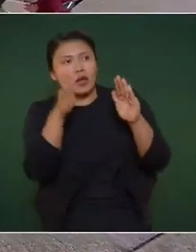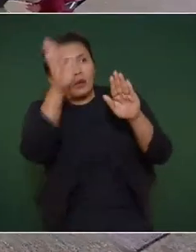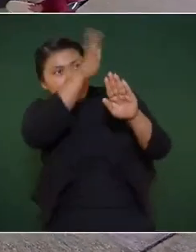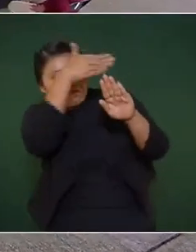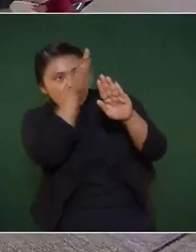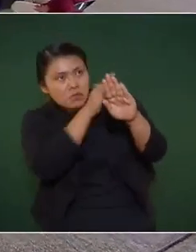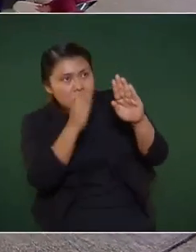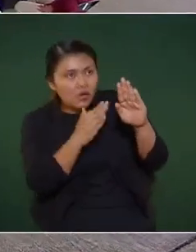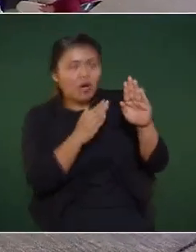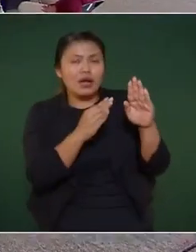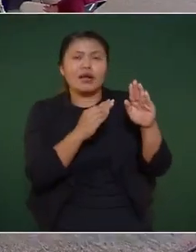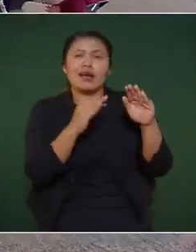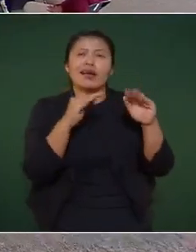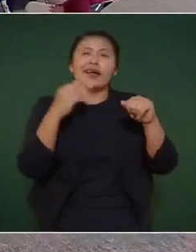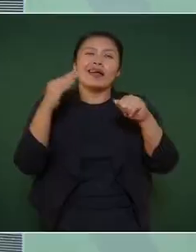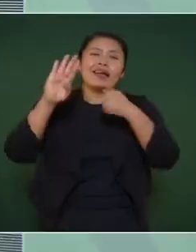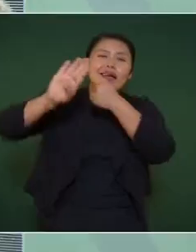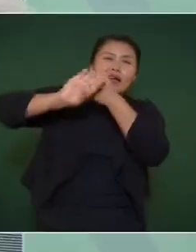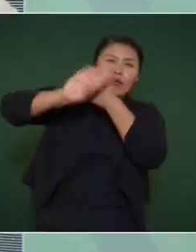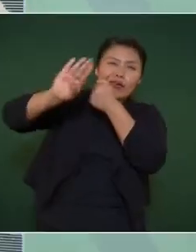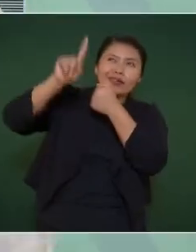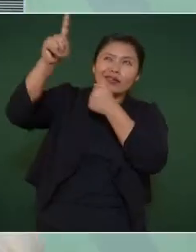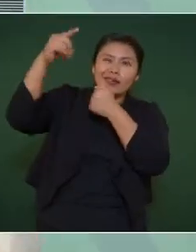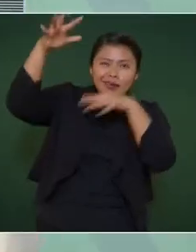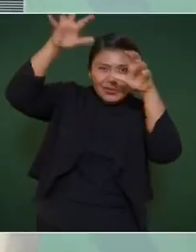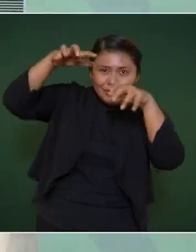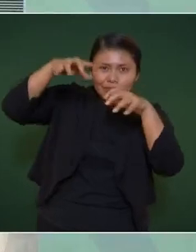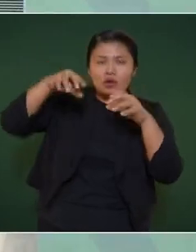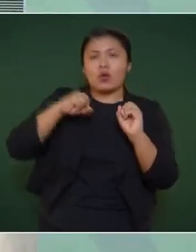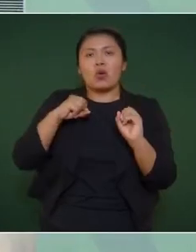pintar, si van a poner